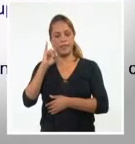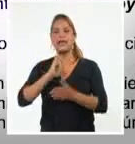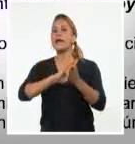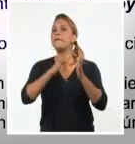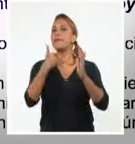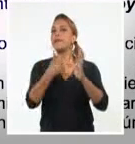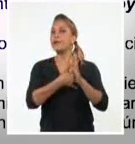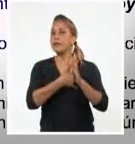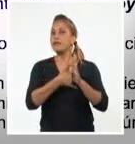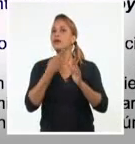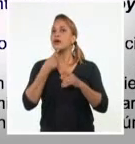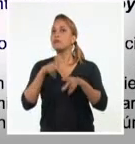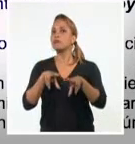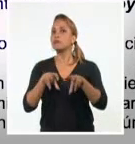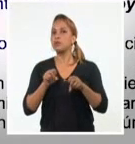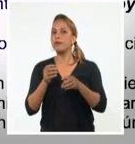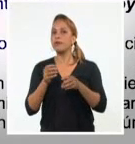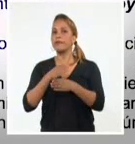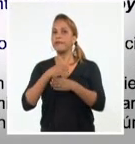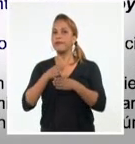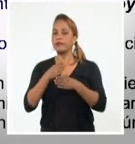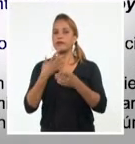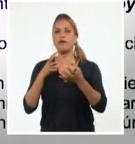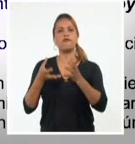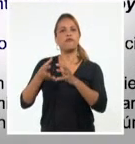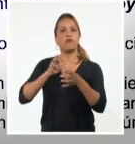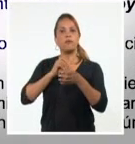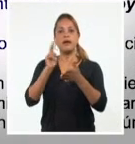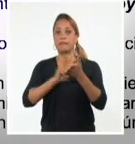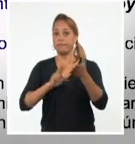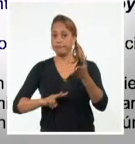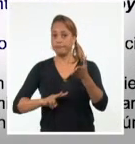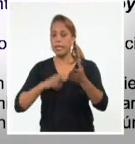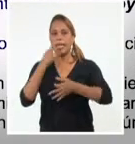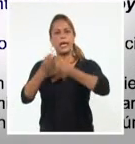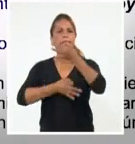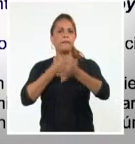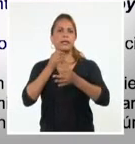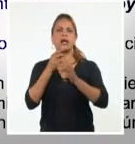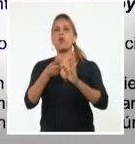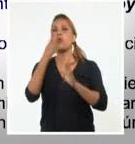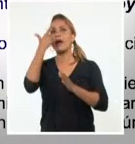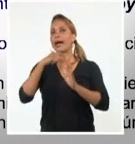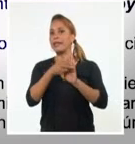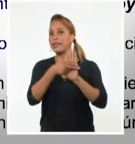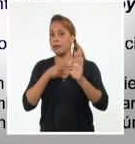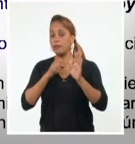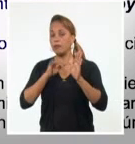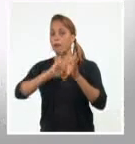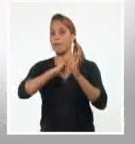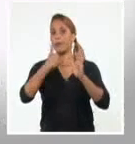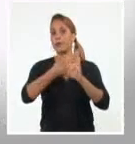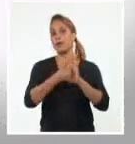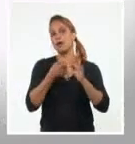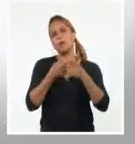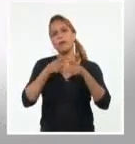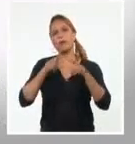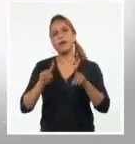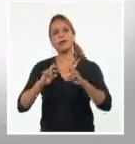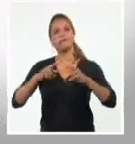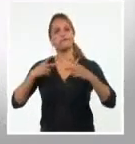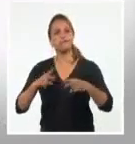ya acalorados disensos. Este lector de Cuba Debate comenta en un artículo sobre el proyecto: ¿por qué se insiste